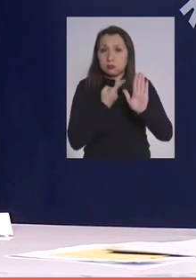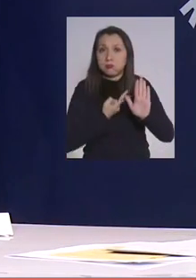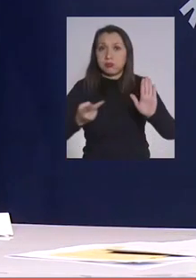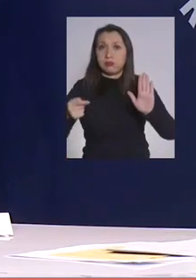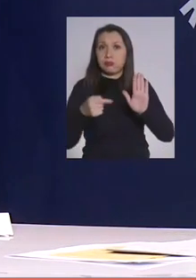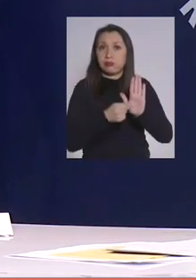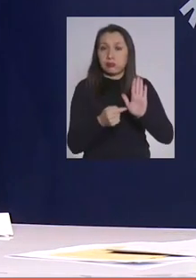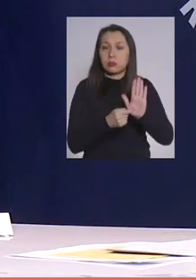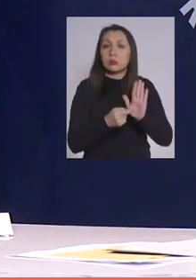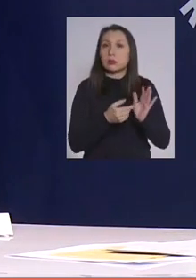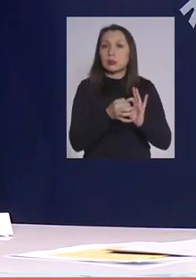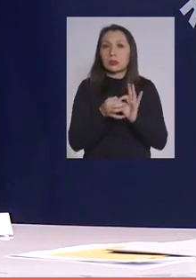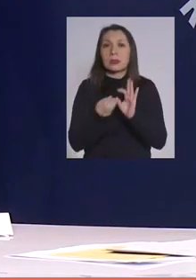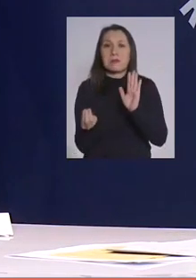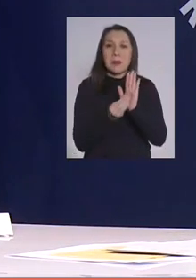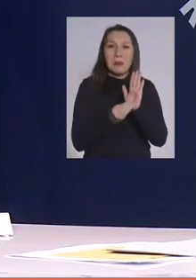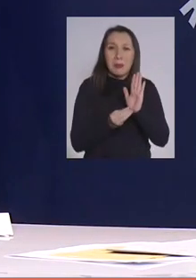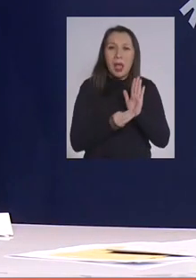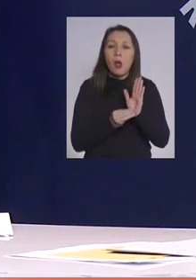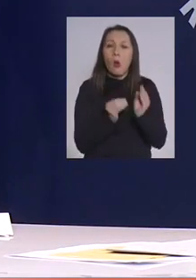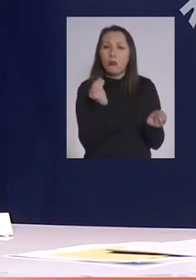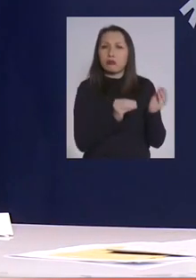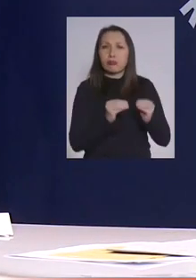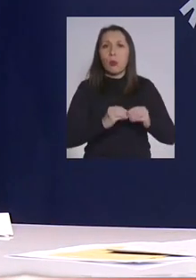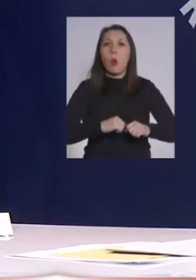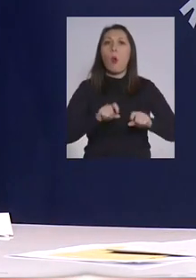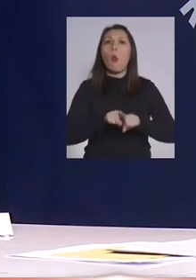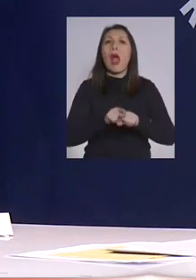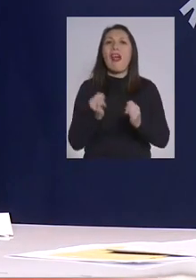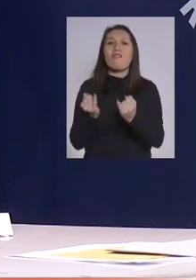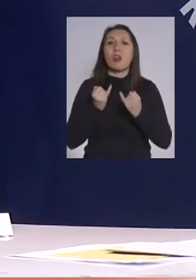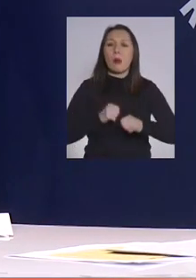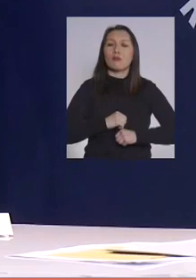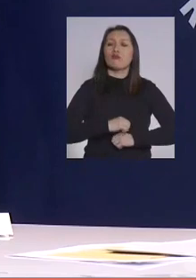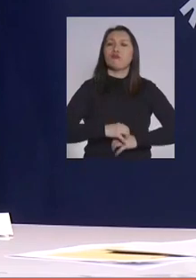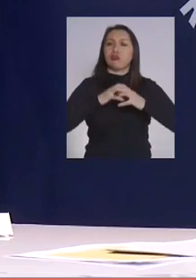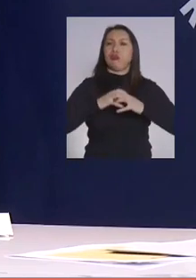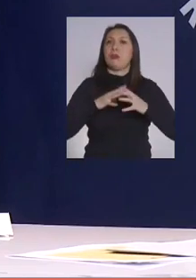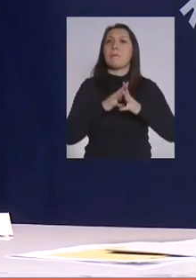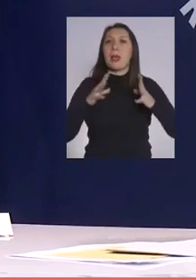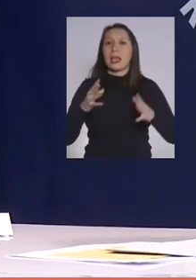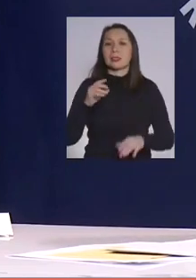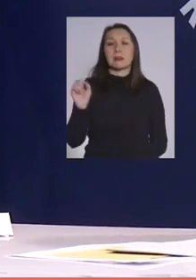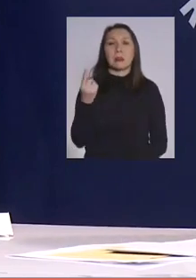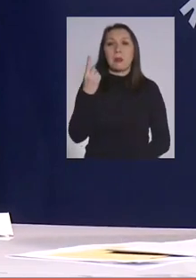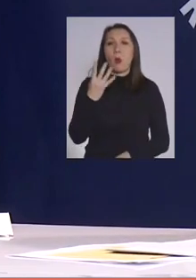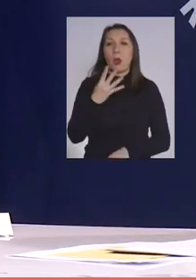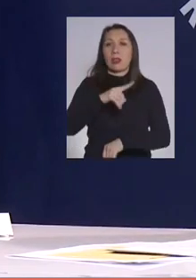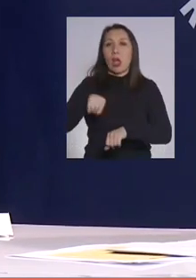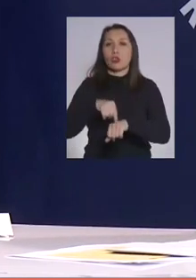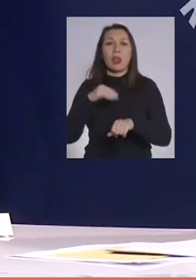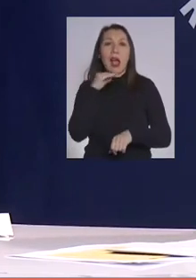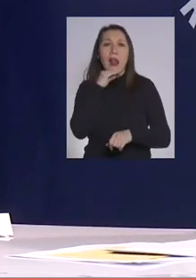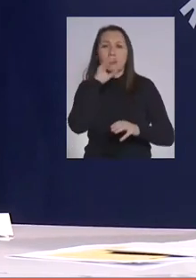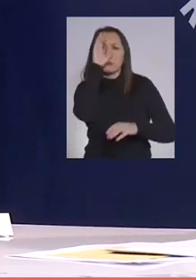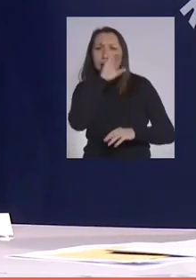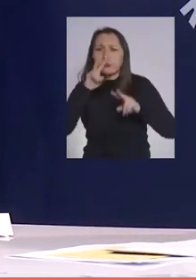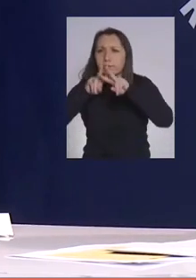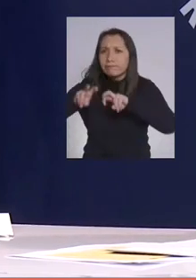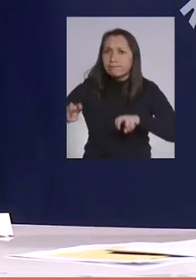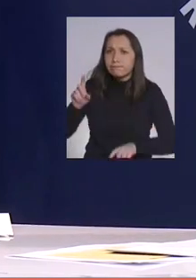hemos fortalecido y se han mejorado en forma importante en las primeras 48 horas el inicio del proceso de investigación